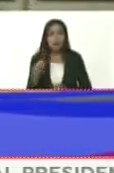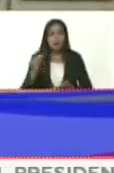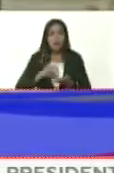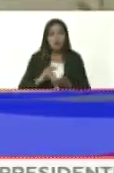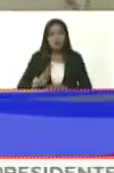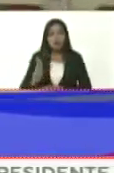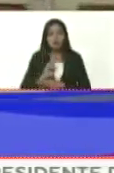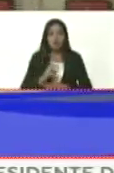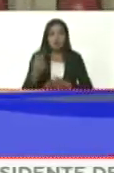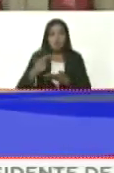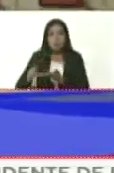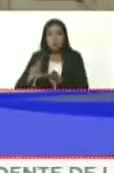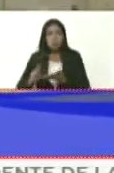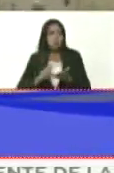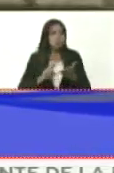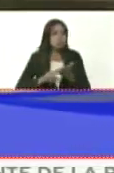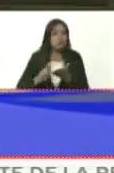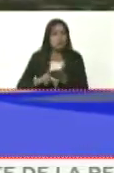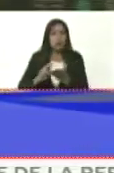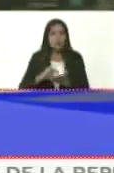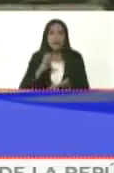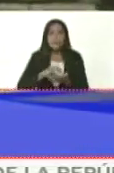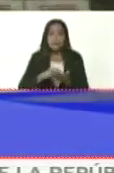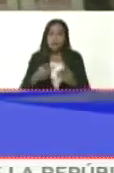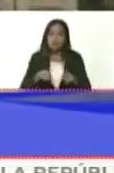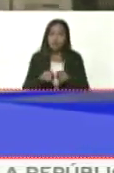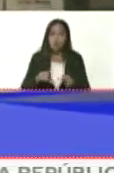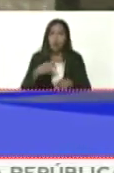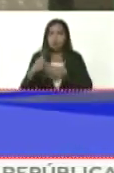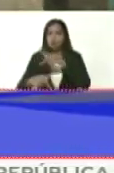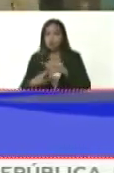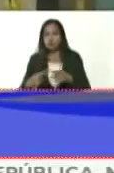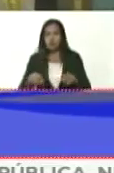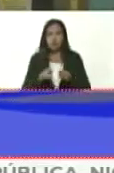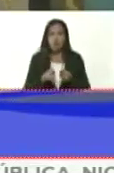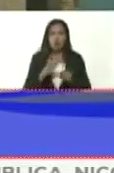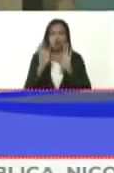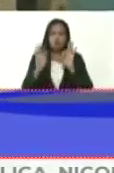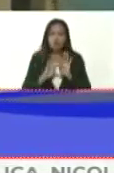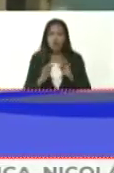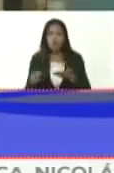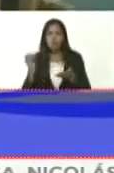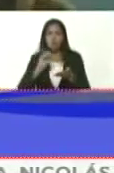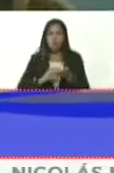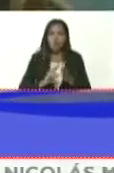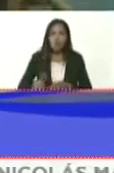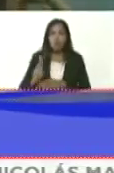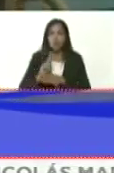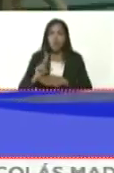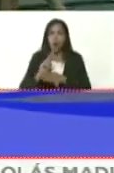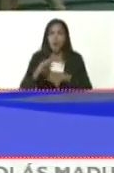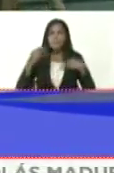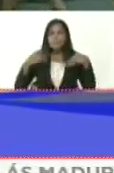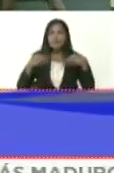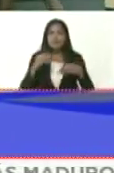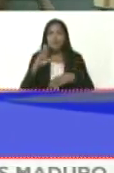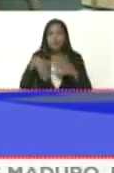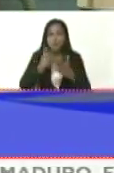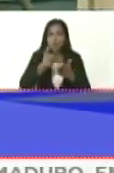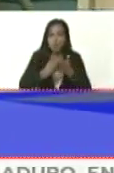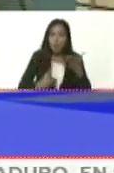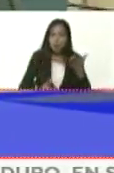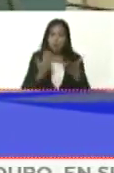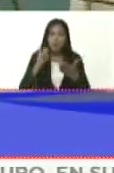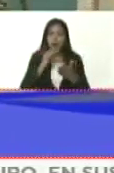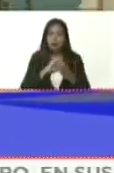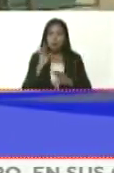en reiteradas ocasiones. Ya en Miranda se están dando procesos de esa manera y ellos tienen un conjunto de propuestas que tienen que ver con